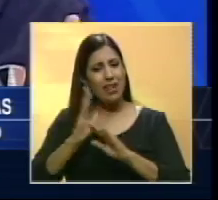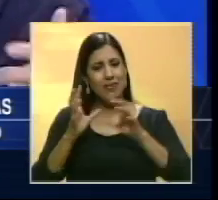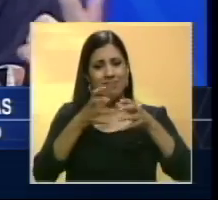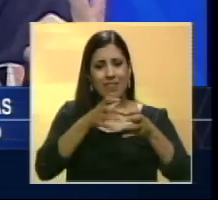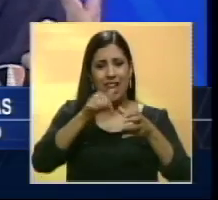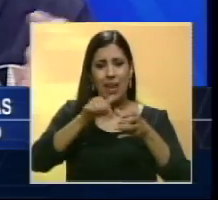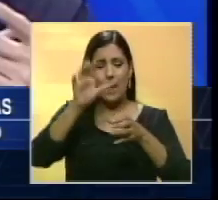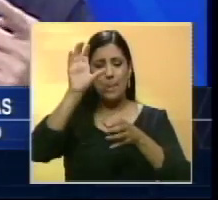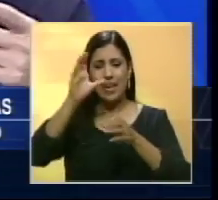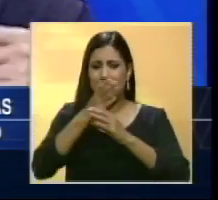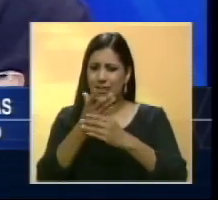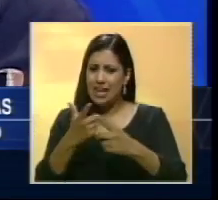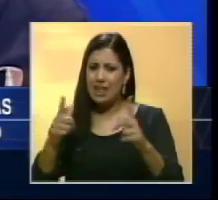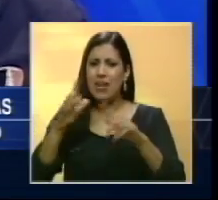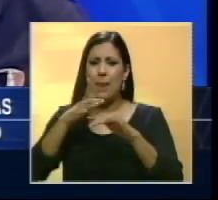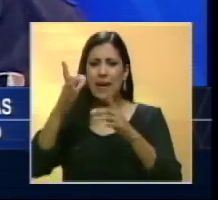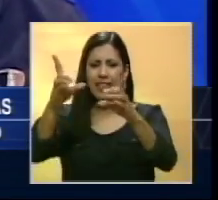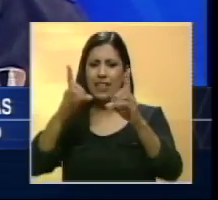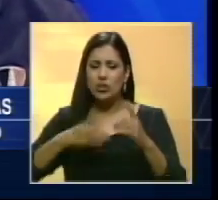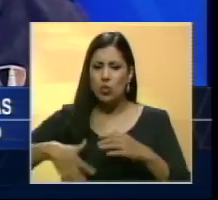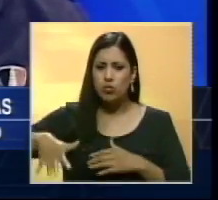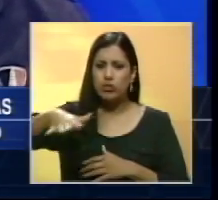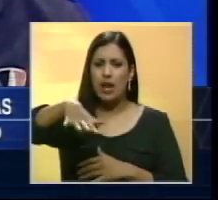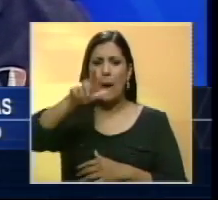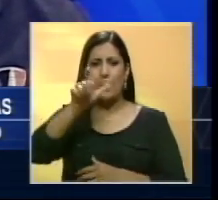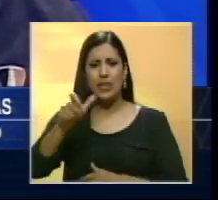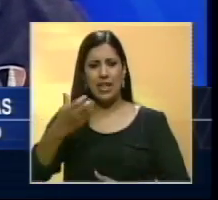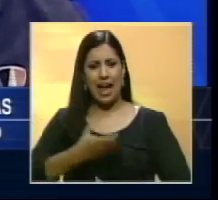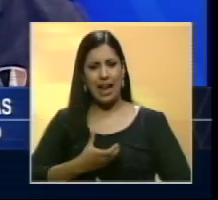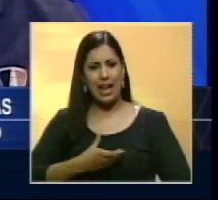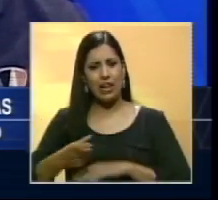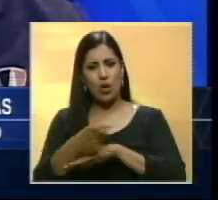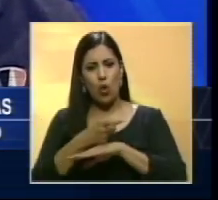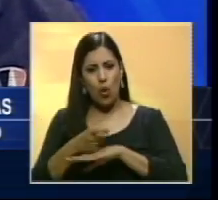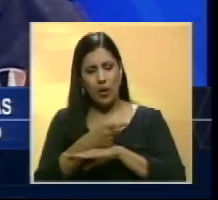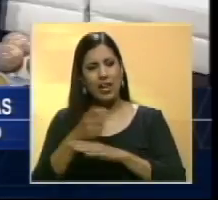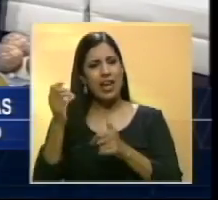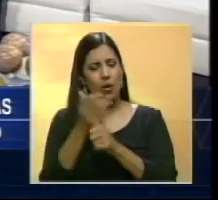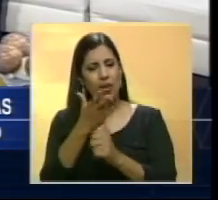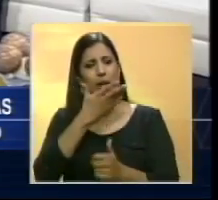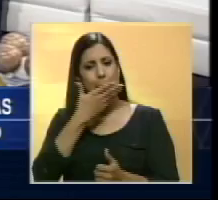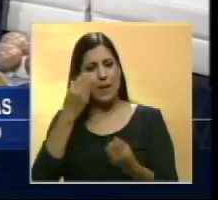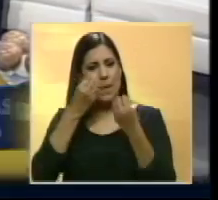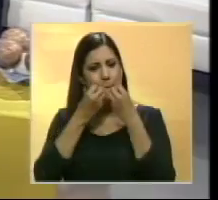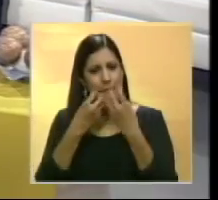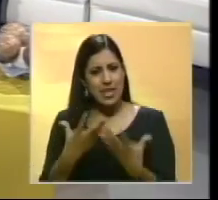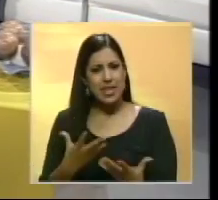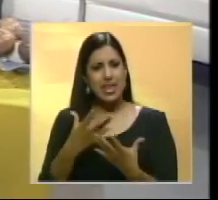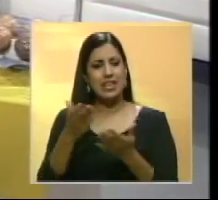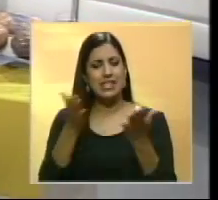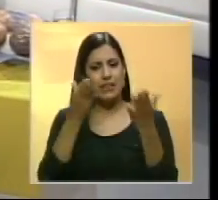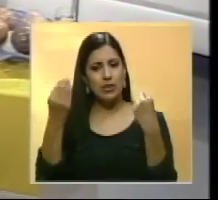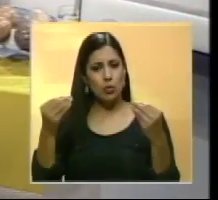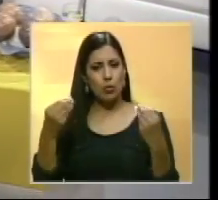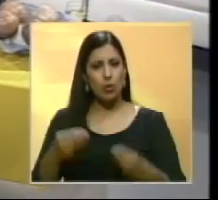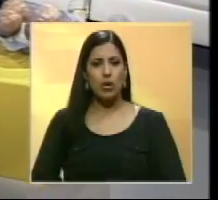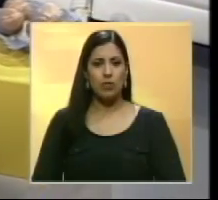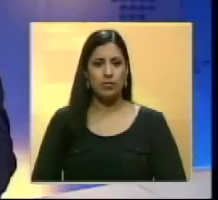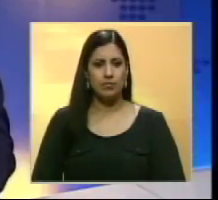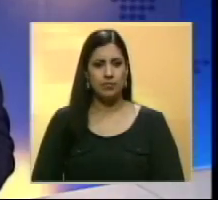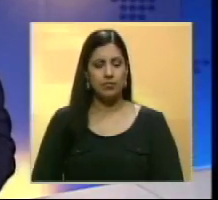descentralizar al país para que las decisiones sean tomadas por los alcaldes y gobernadores y lograr mayor eficiencia en los servicios